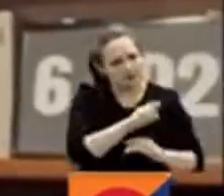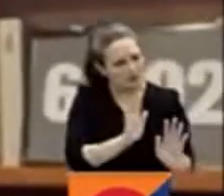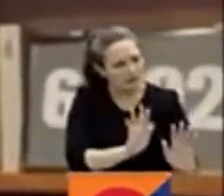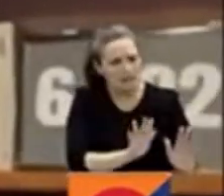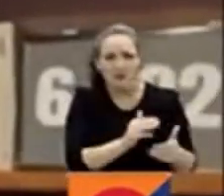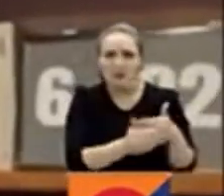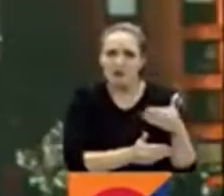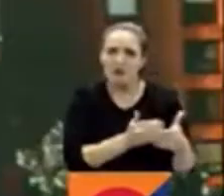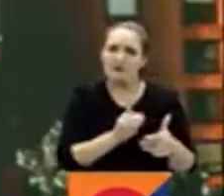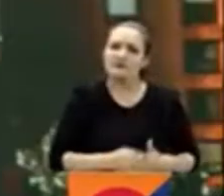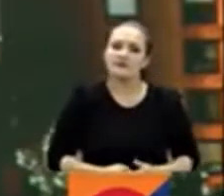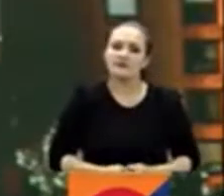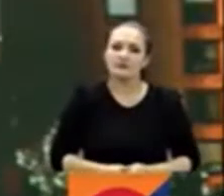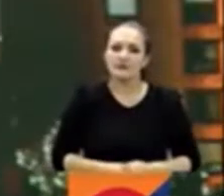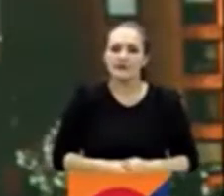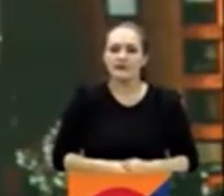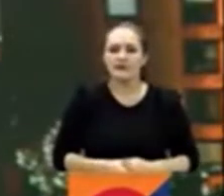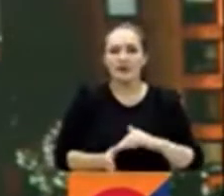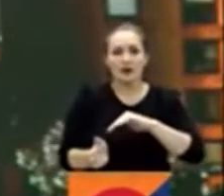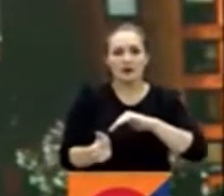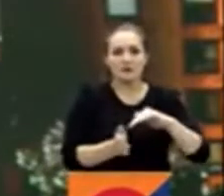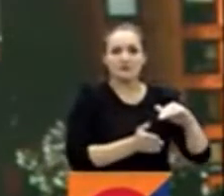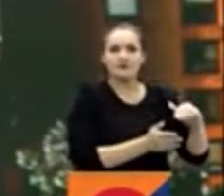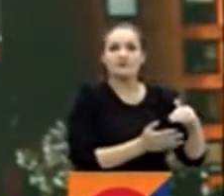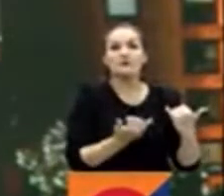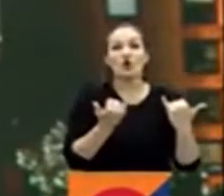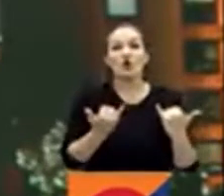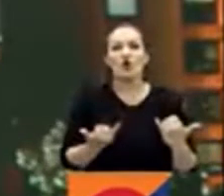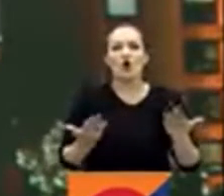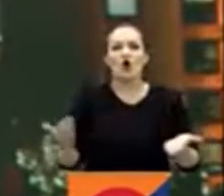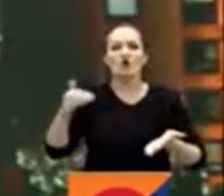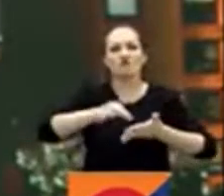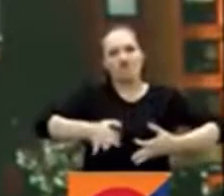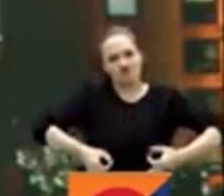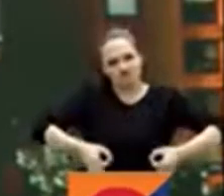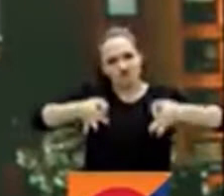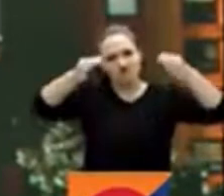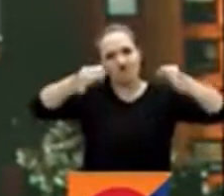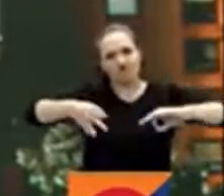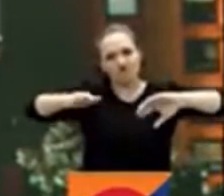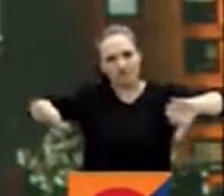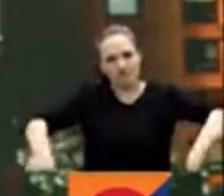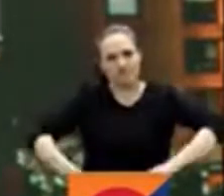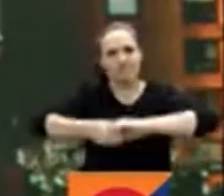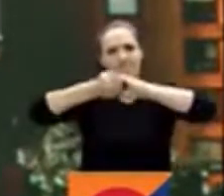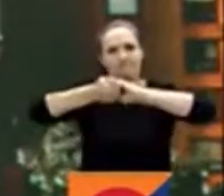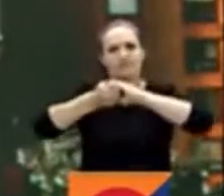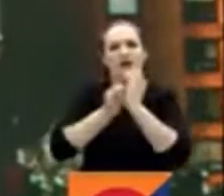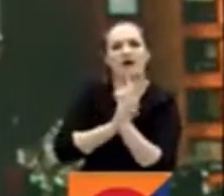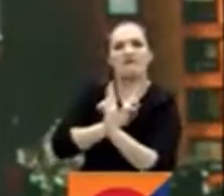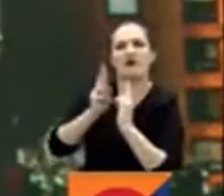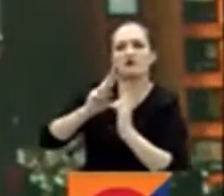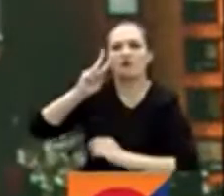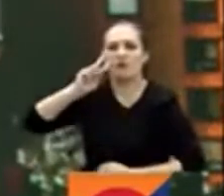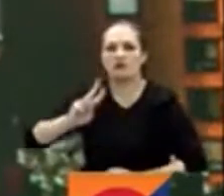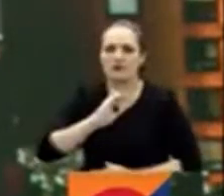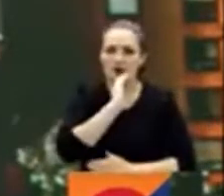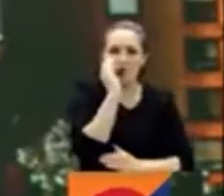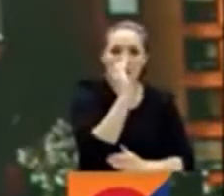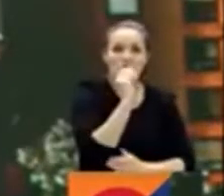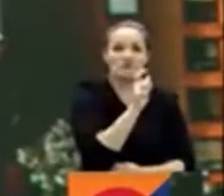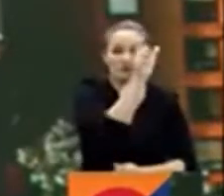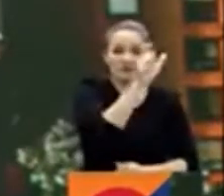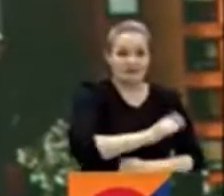estos hechos. Y hoy serán restablecidas oficialmente las relaciones entre Venezuela y Colombia. Así lo afirmó Armando